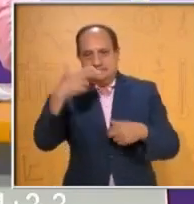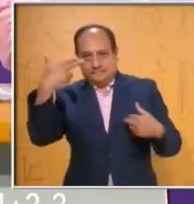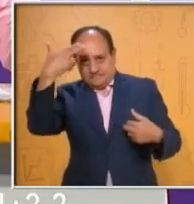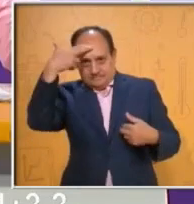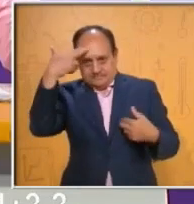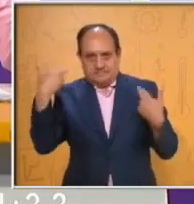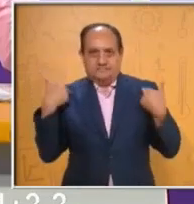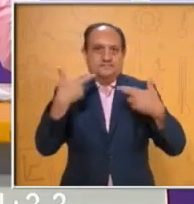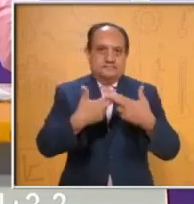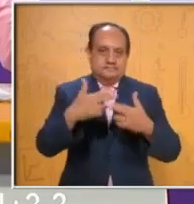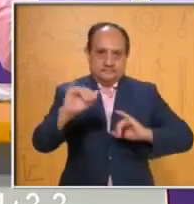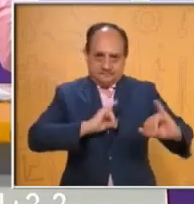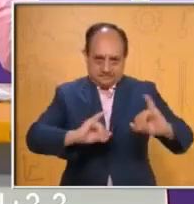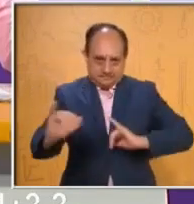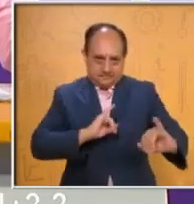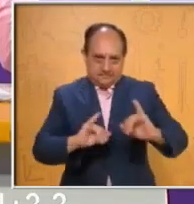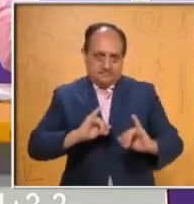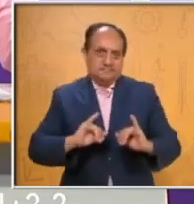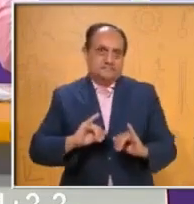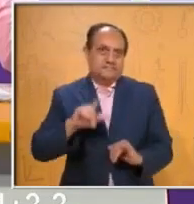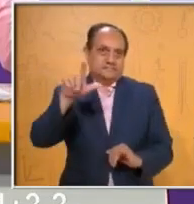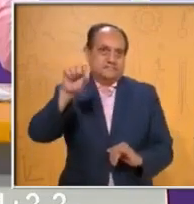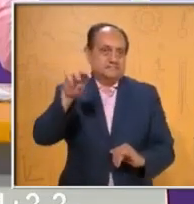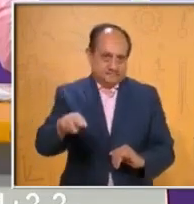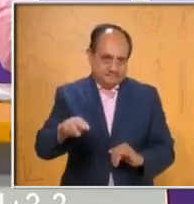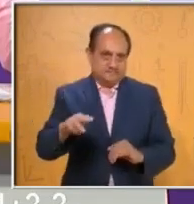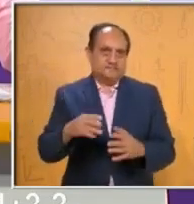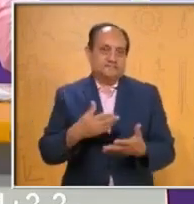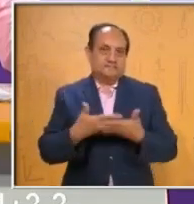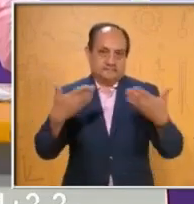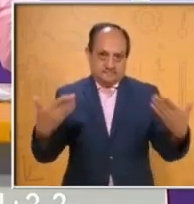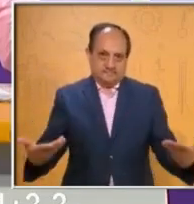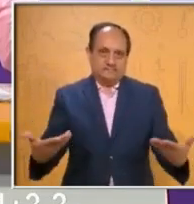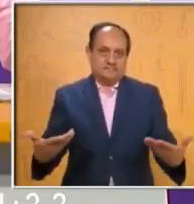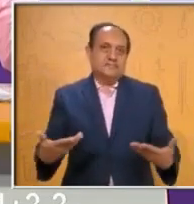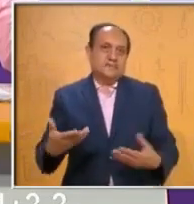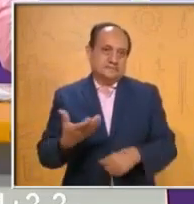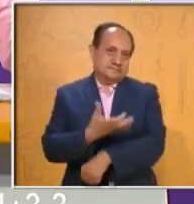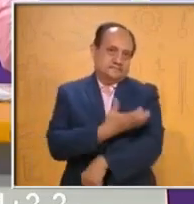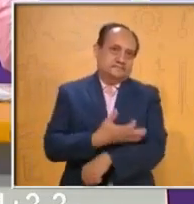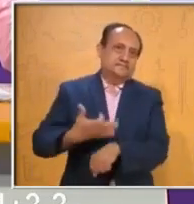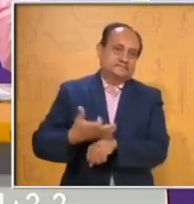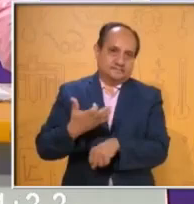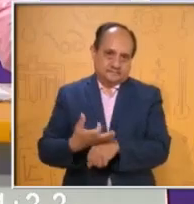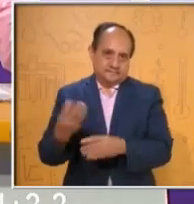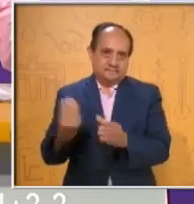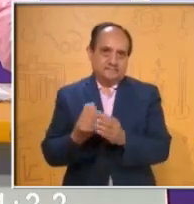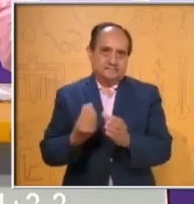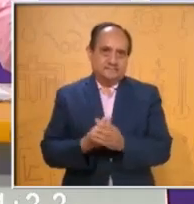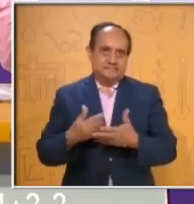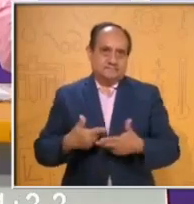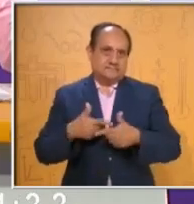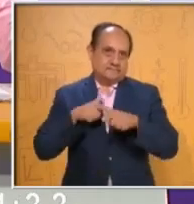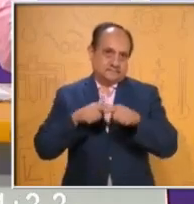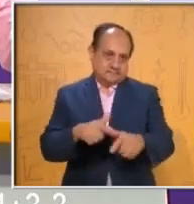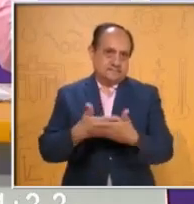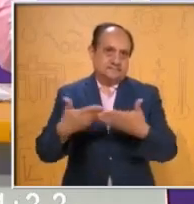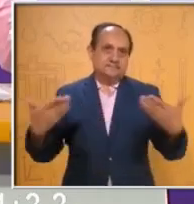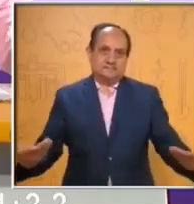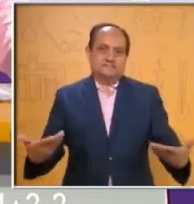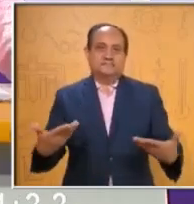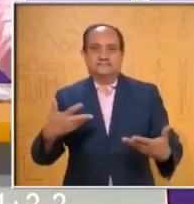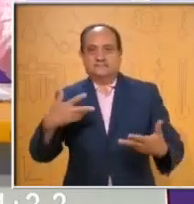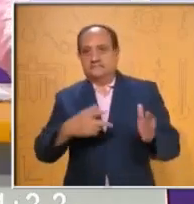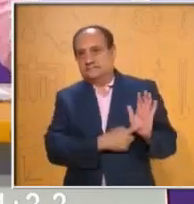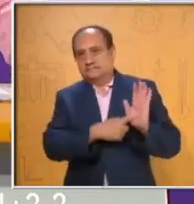José Homero, que es el intérprete de Lenguas de Señas Mexicanas, que en este momento nos está acompañando. Y bueno, pues vamos a continuar. Ahora vamos